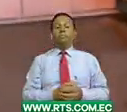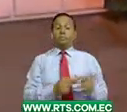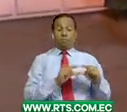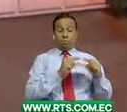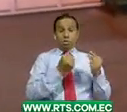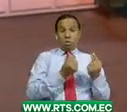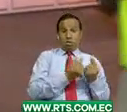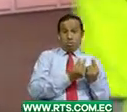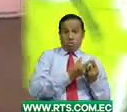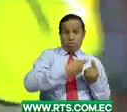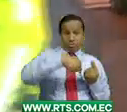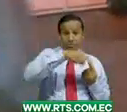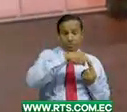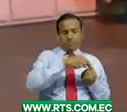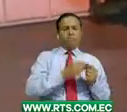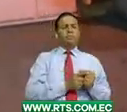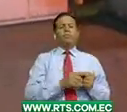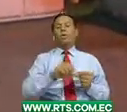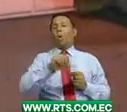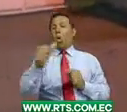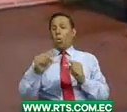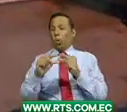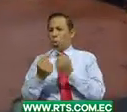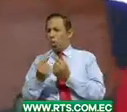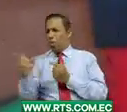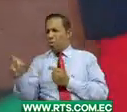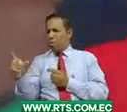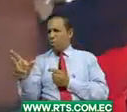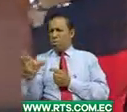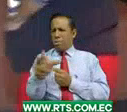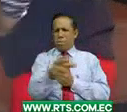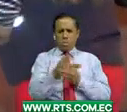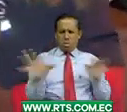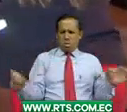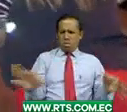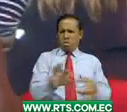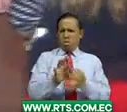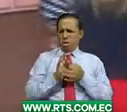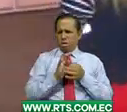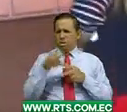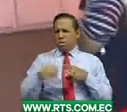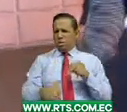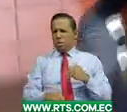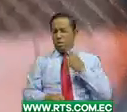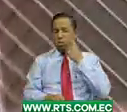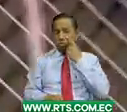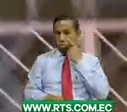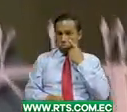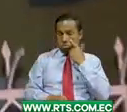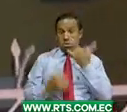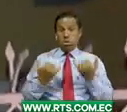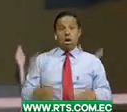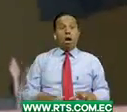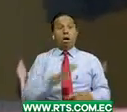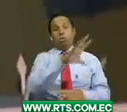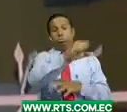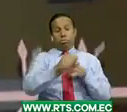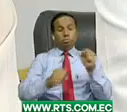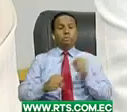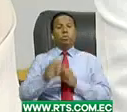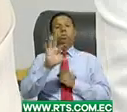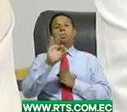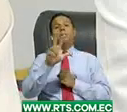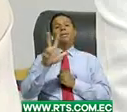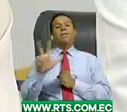detenidos con otras bandas dedicadas al mismo ilícito. En estos operativos se han decomisado 93 automóviles,